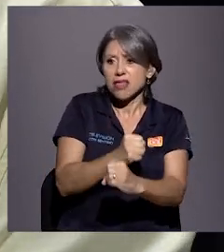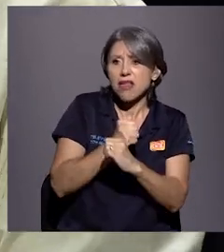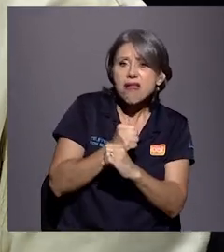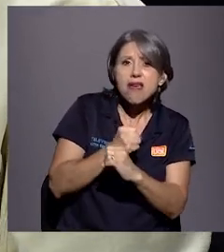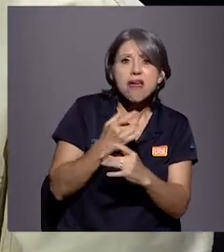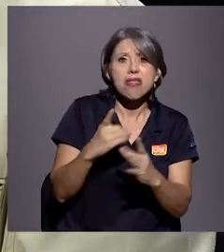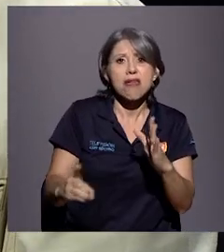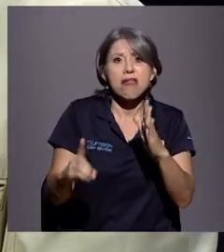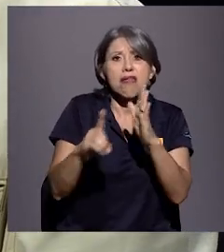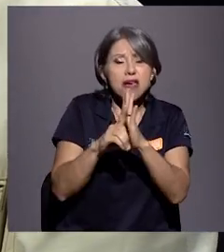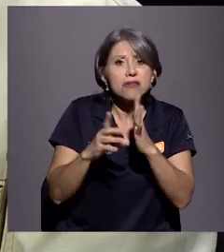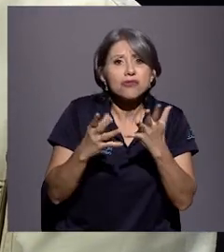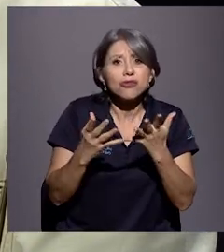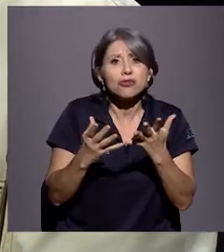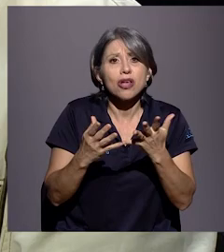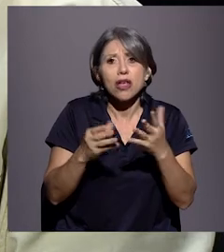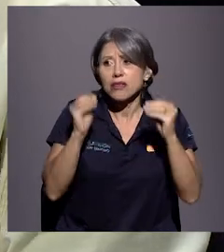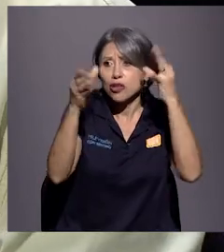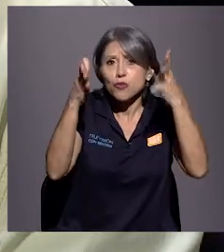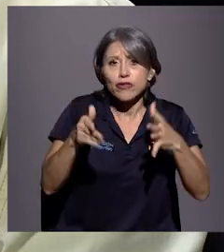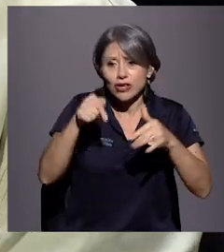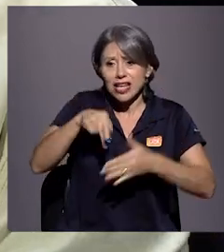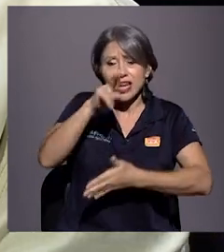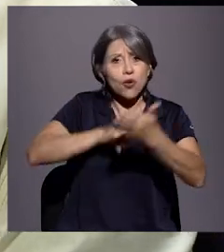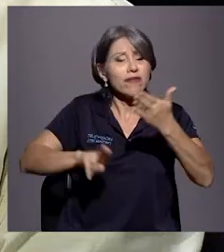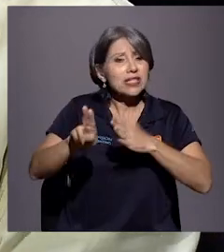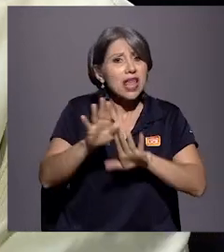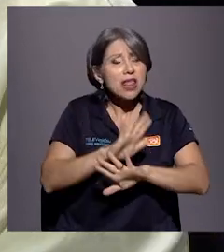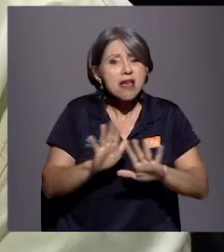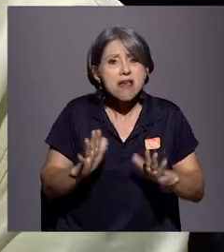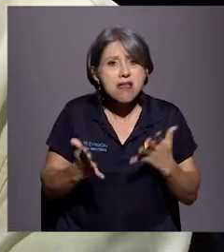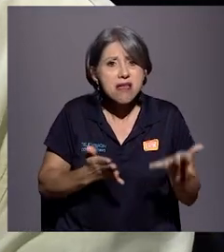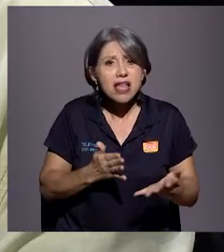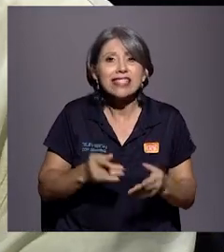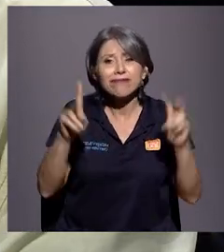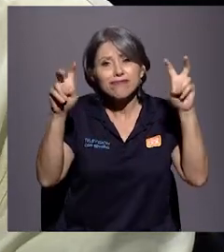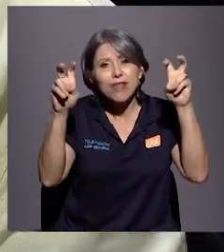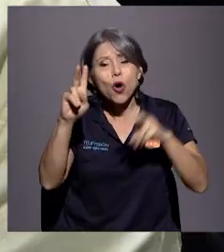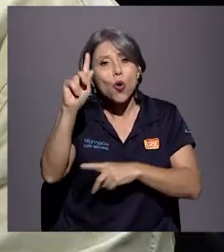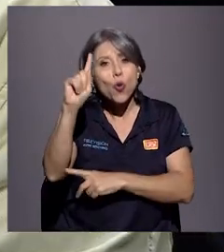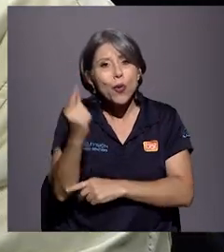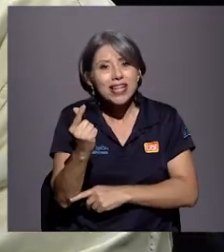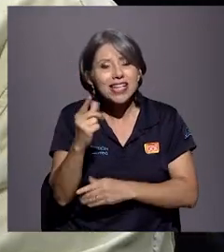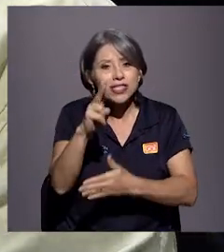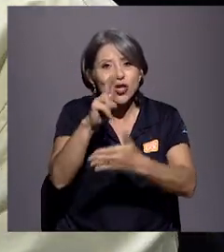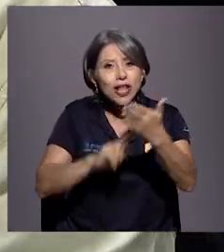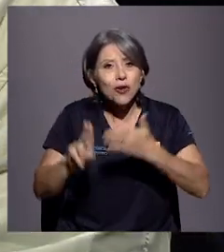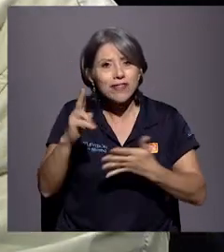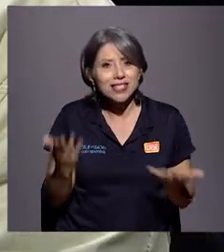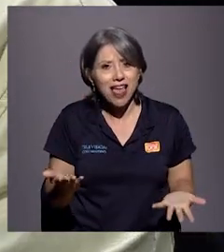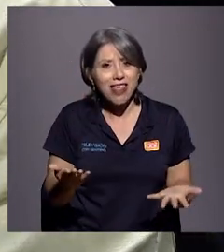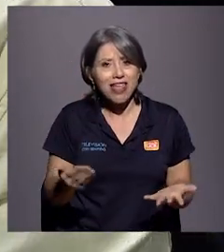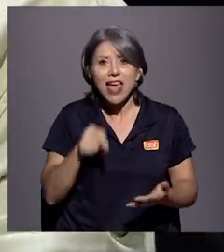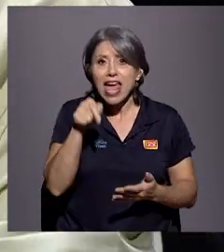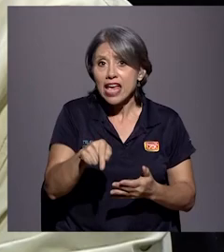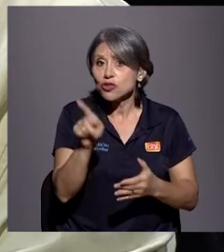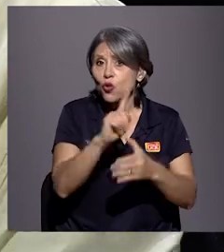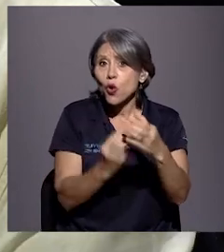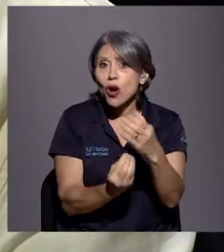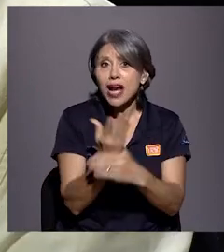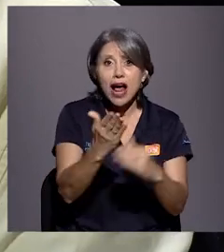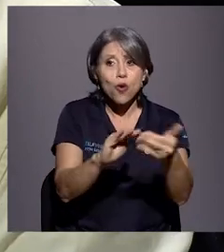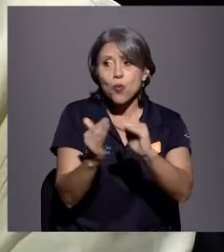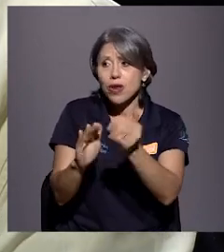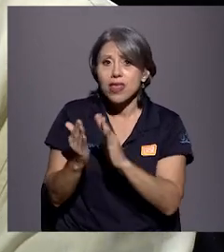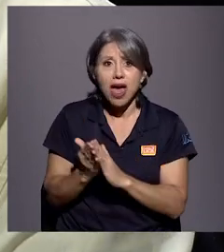una uberización de la universidad. Wow. Entonces, esto no crea cohesión social, no crea comunidad. La gente no va a organizarse,